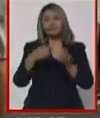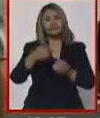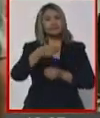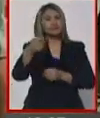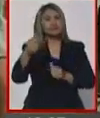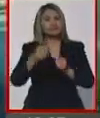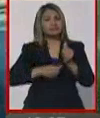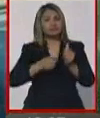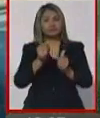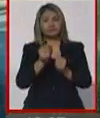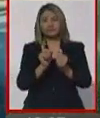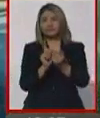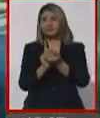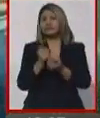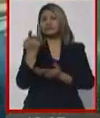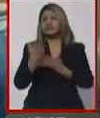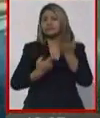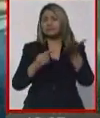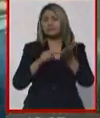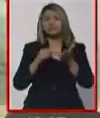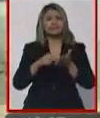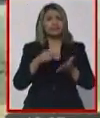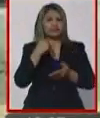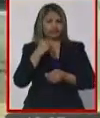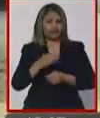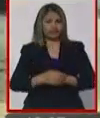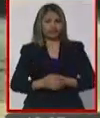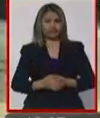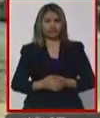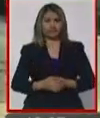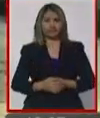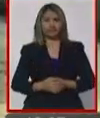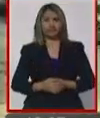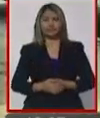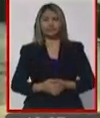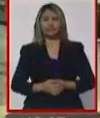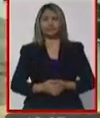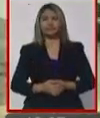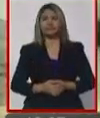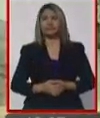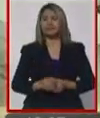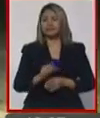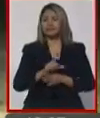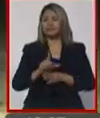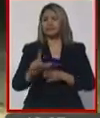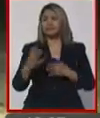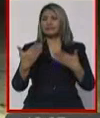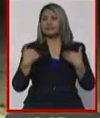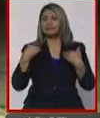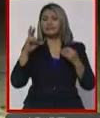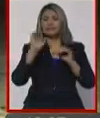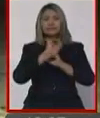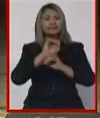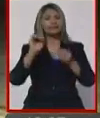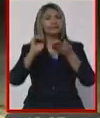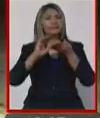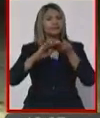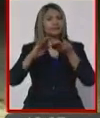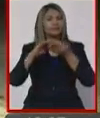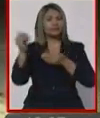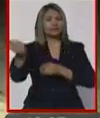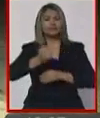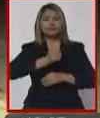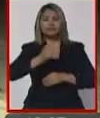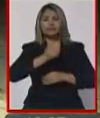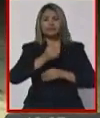y eso es lo que ocurrió. ¿Siendo a qué? Porque según dicen a ellos que es un repliegue y de los cuales la línea no tiene permiso para circular